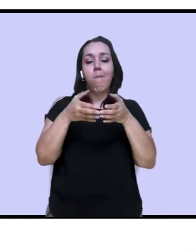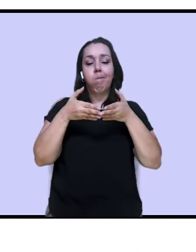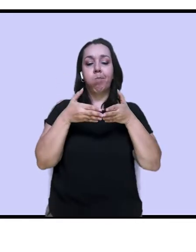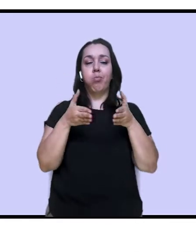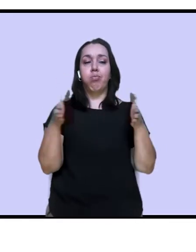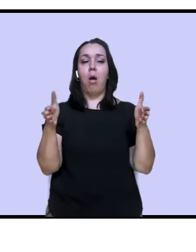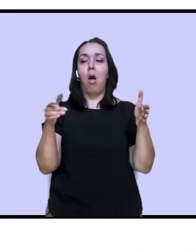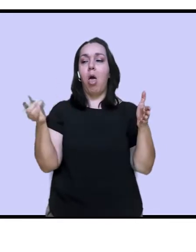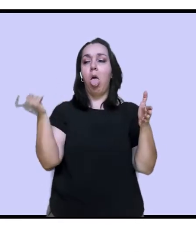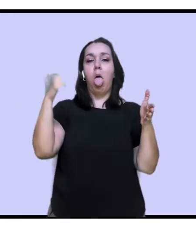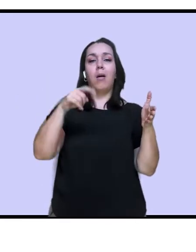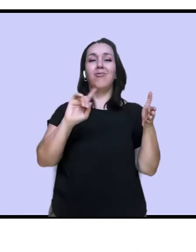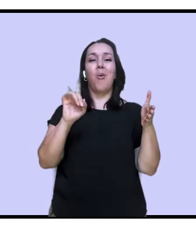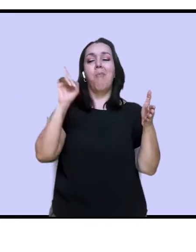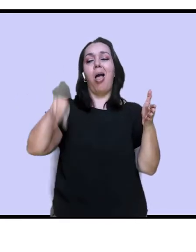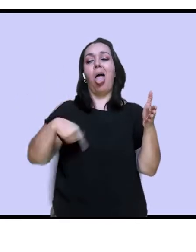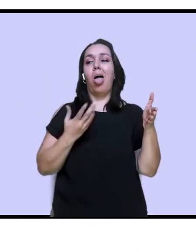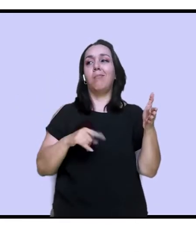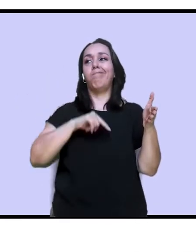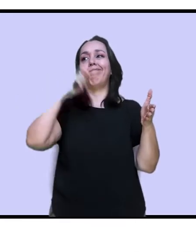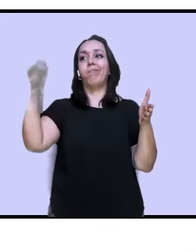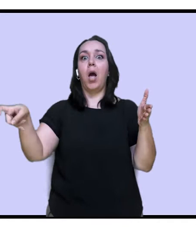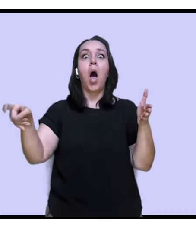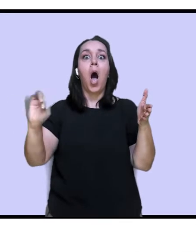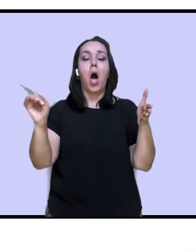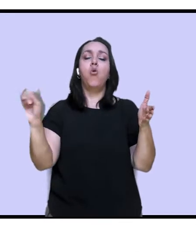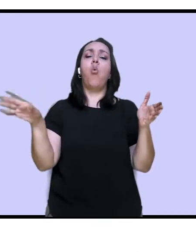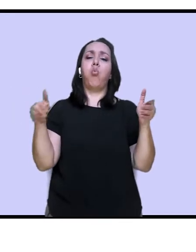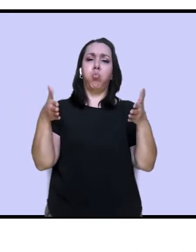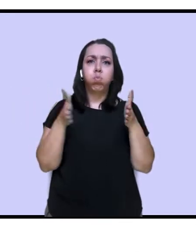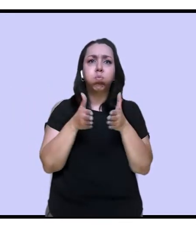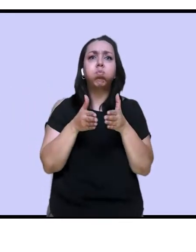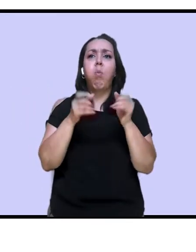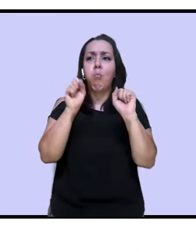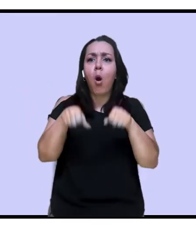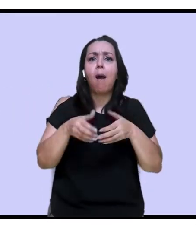que todas las personas dentro de las aulas y que